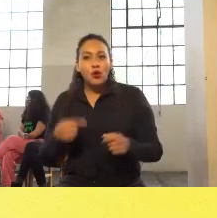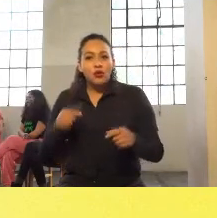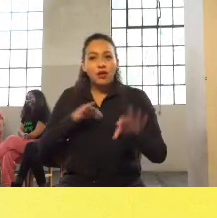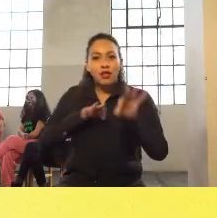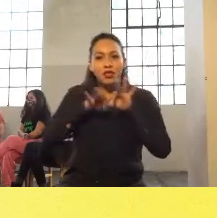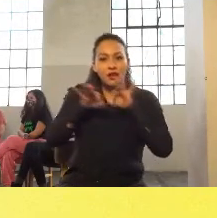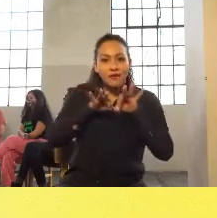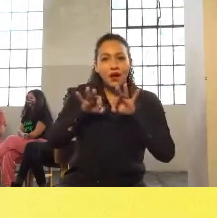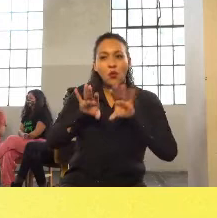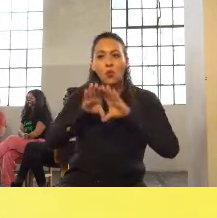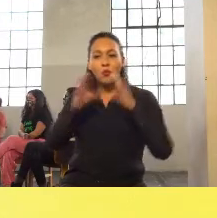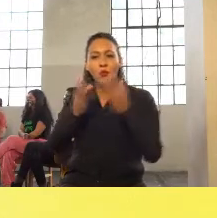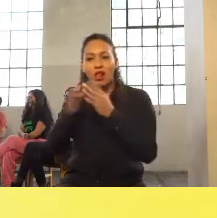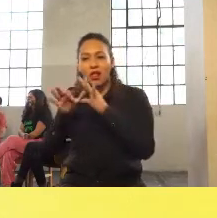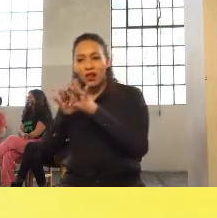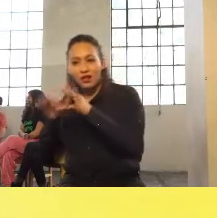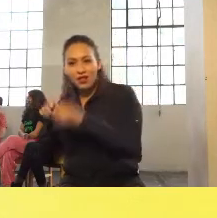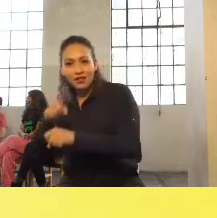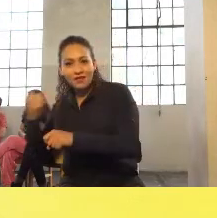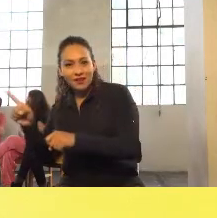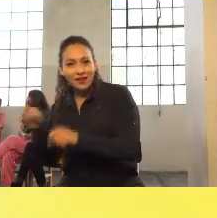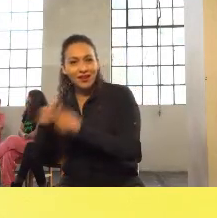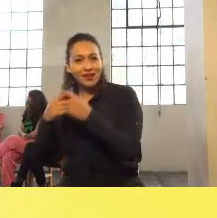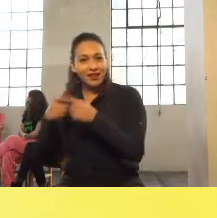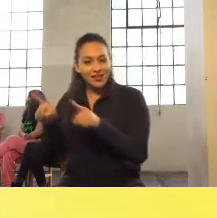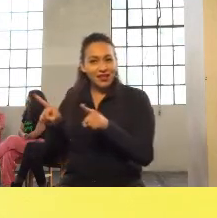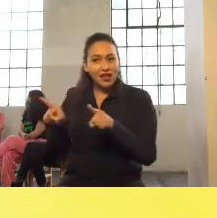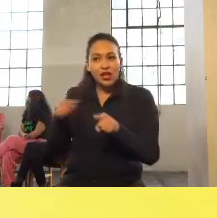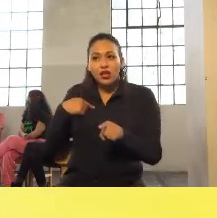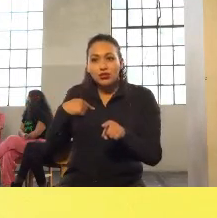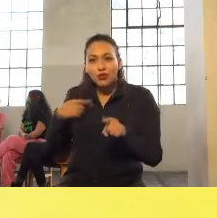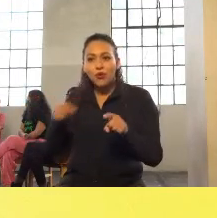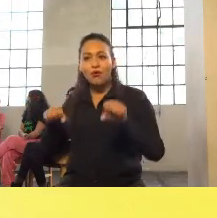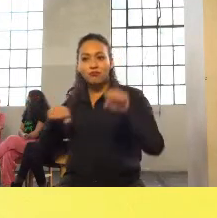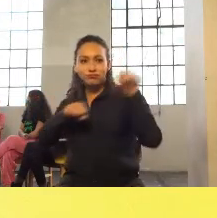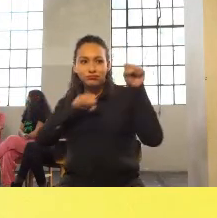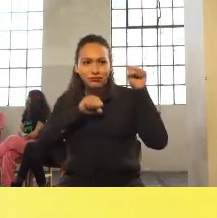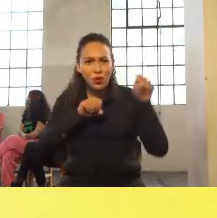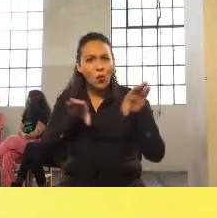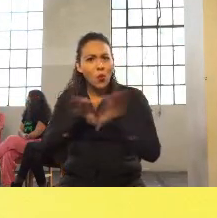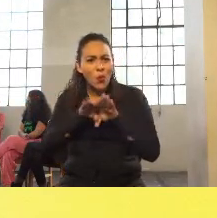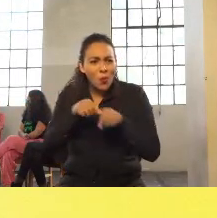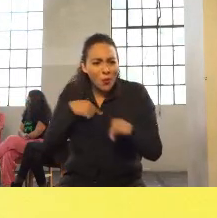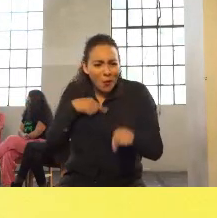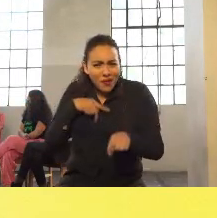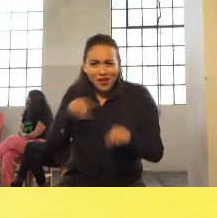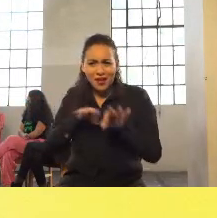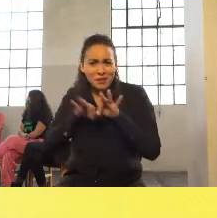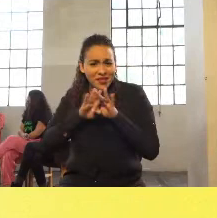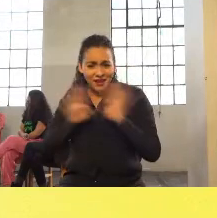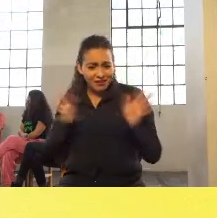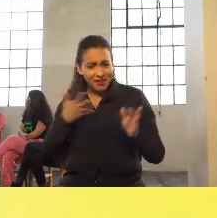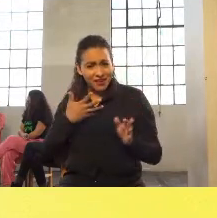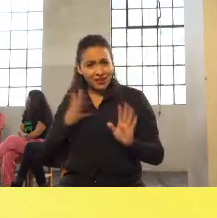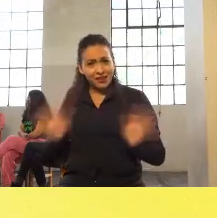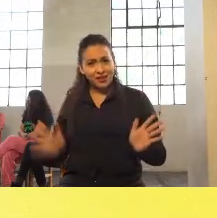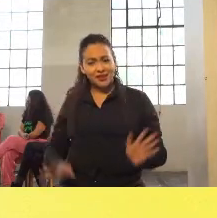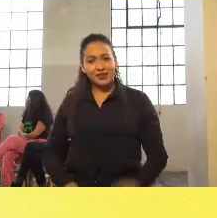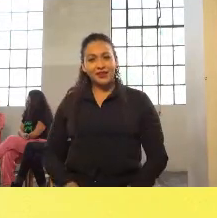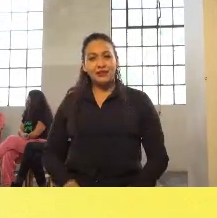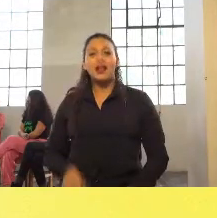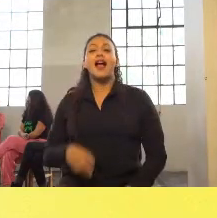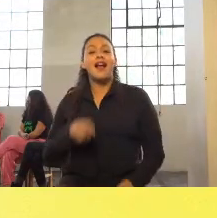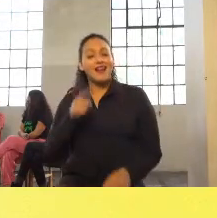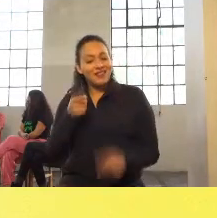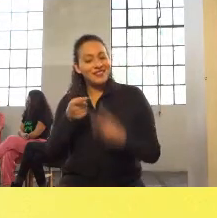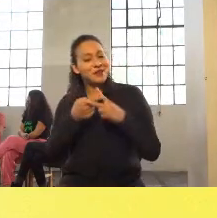yo no puedo presentar diciendo que soy un diseñador activista, o sea, me van pero a correr. Entonces, pues había ahí unas serie de